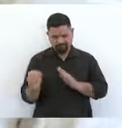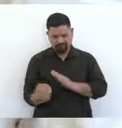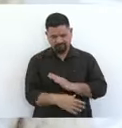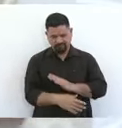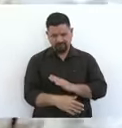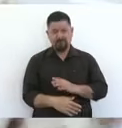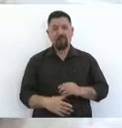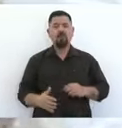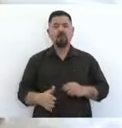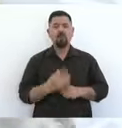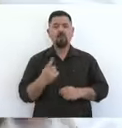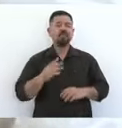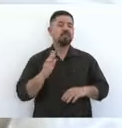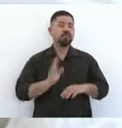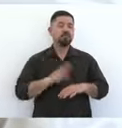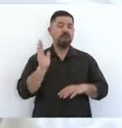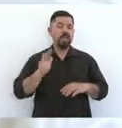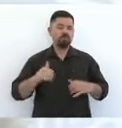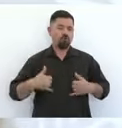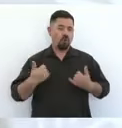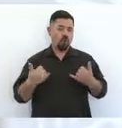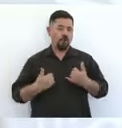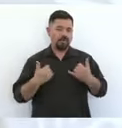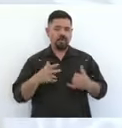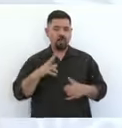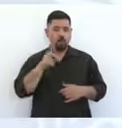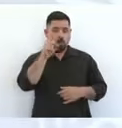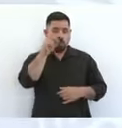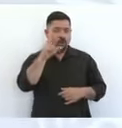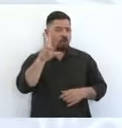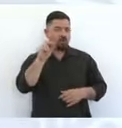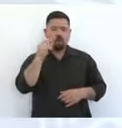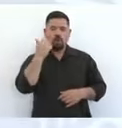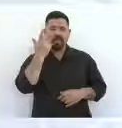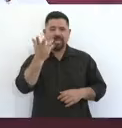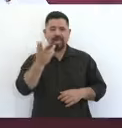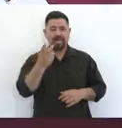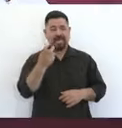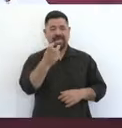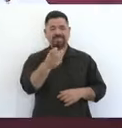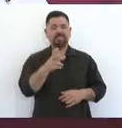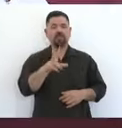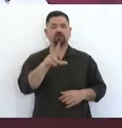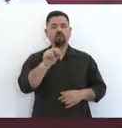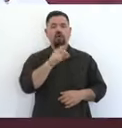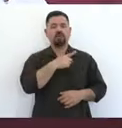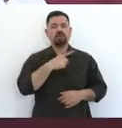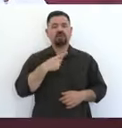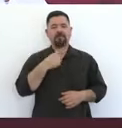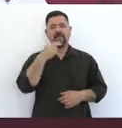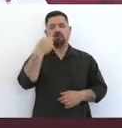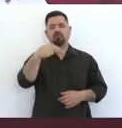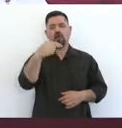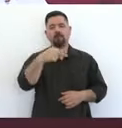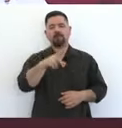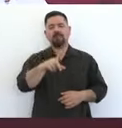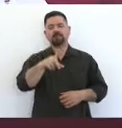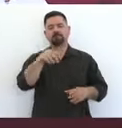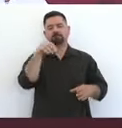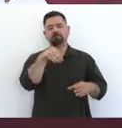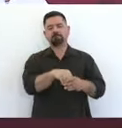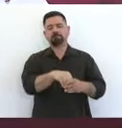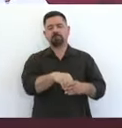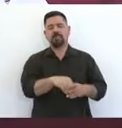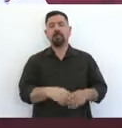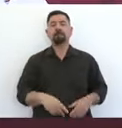porque entre los más jóvenes hay uno que no quiero mencionar, que es innombrable. Pero sí